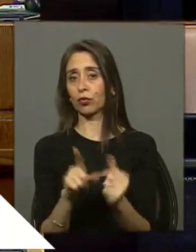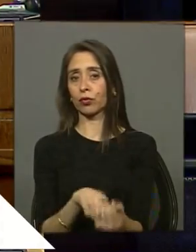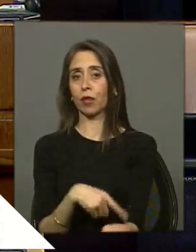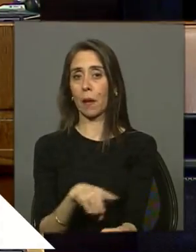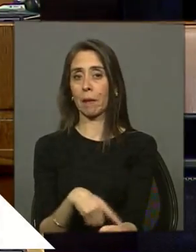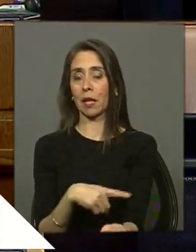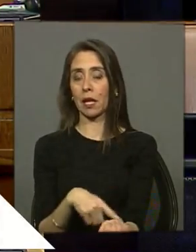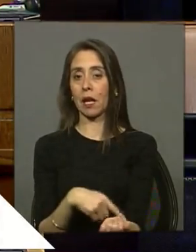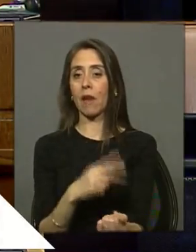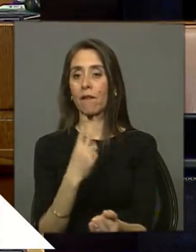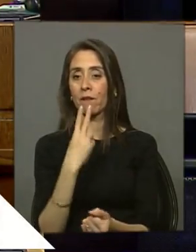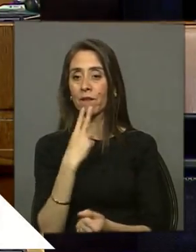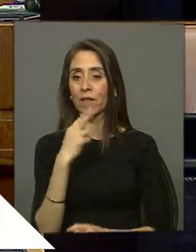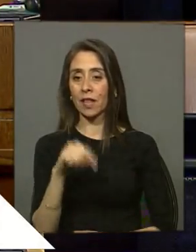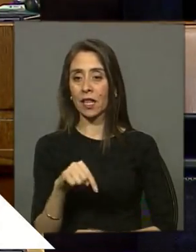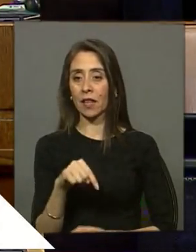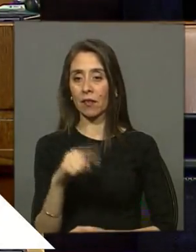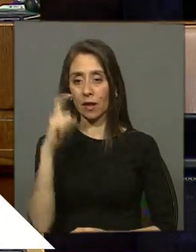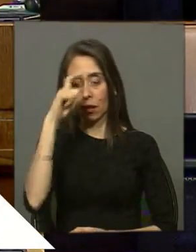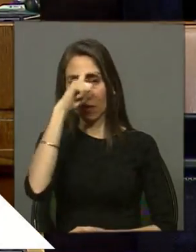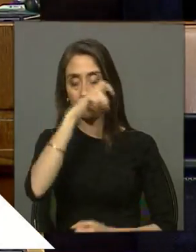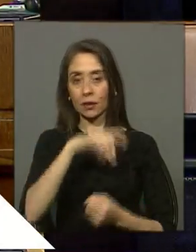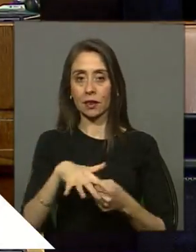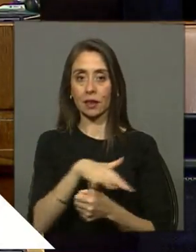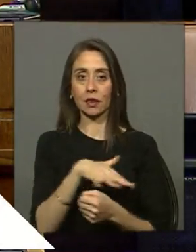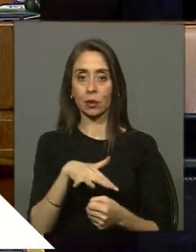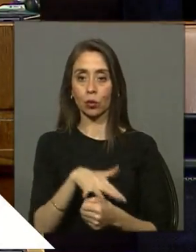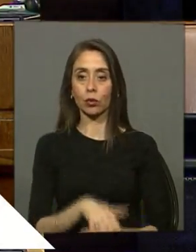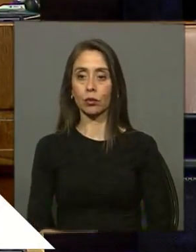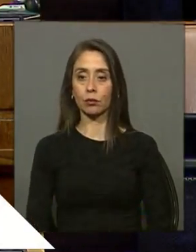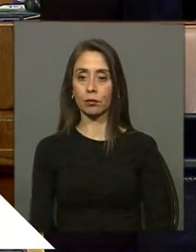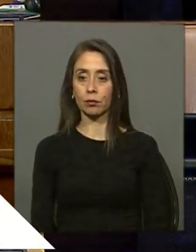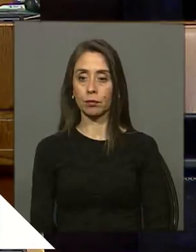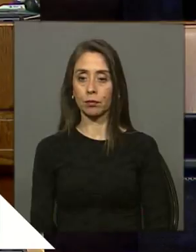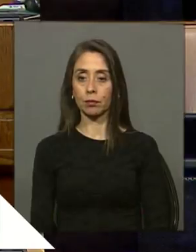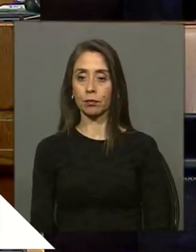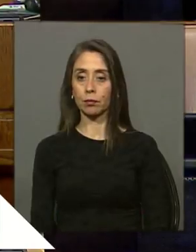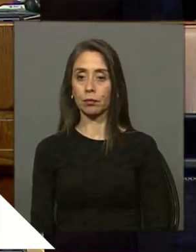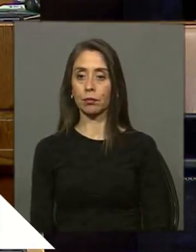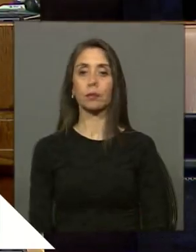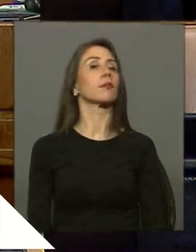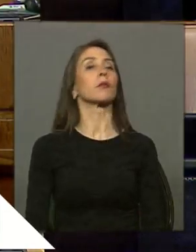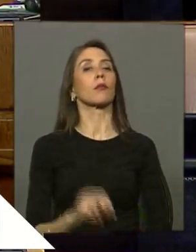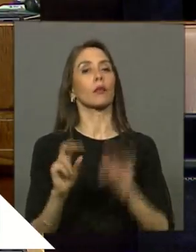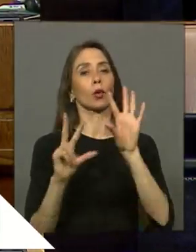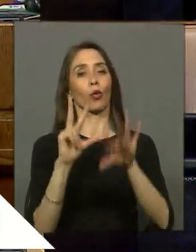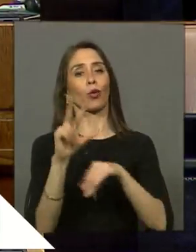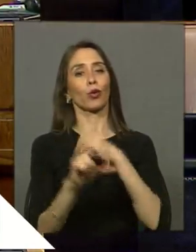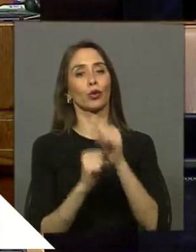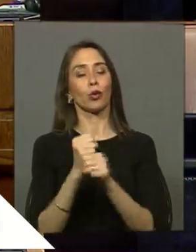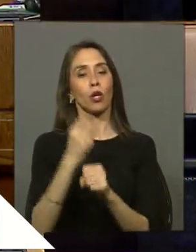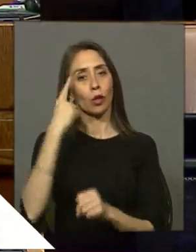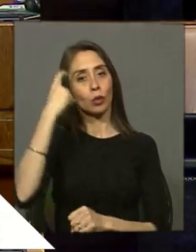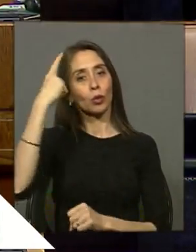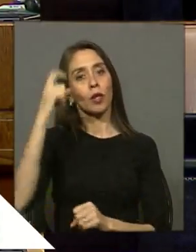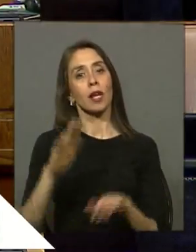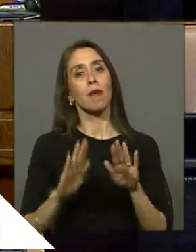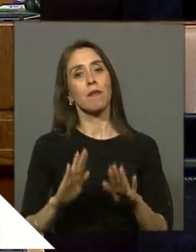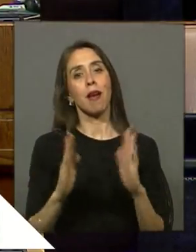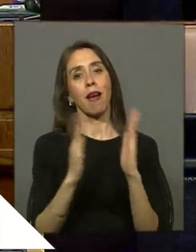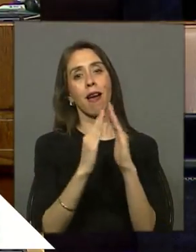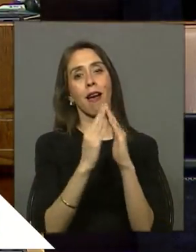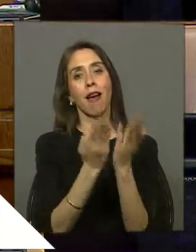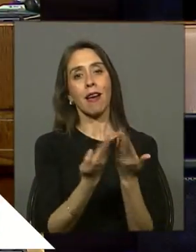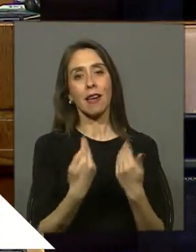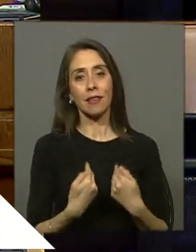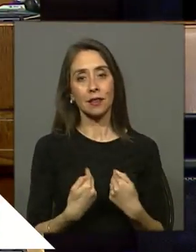hoy día viviendo una situación compleja después de un sueño de ocho años de esperar esta vivienda